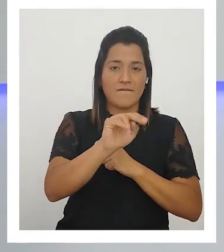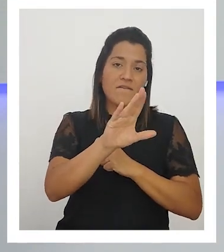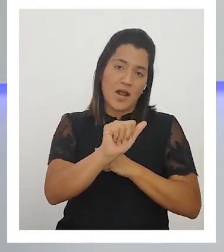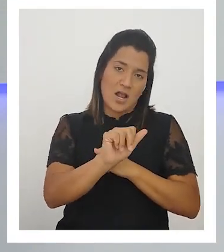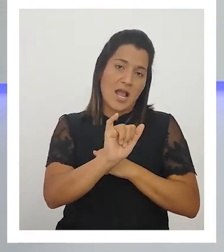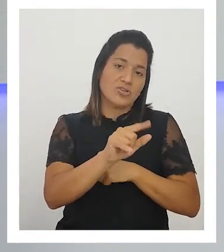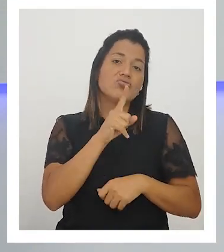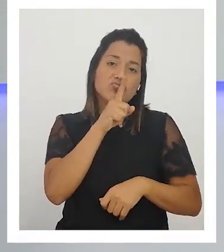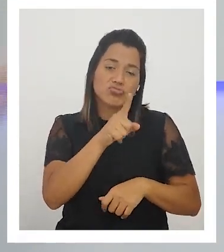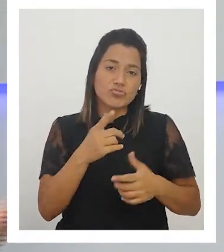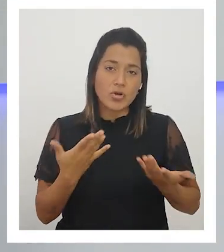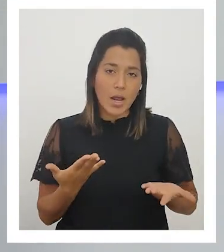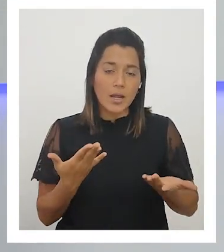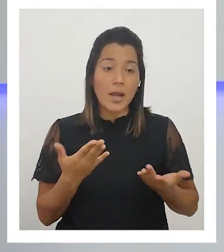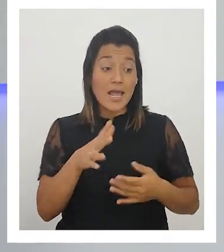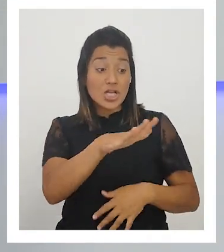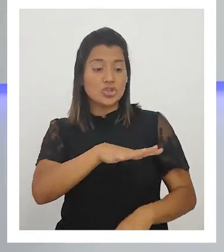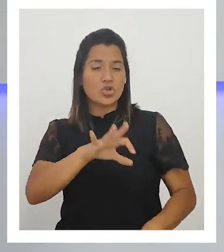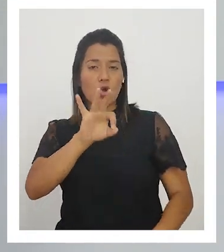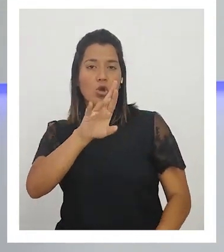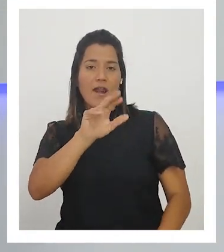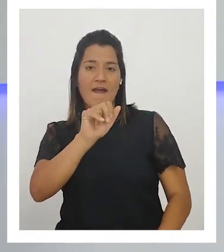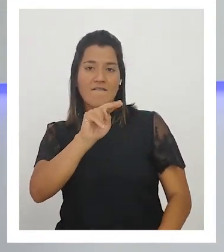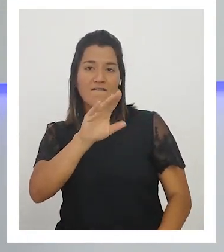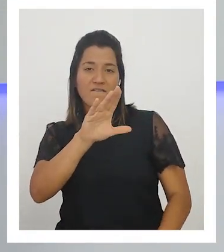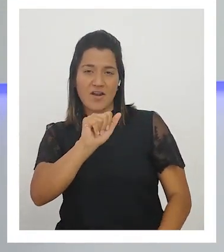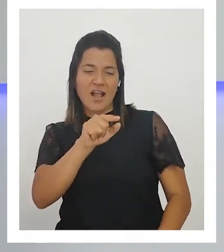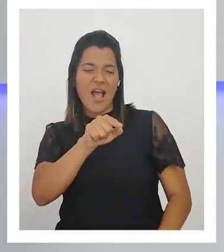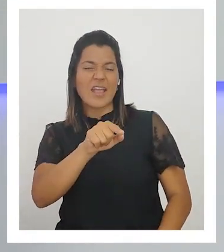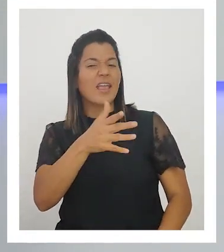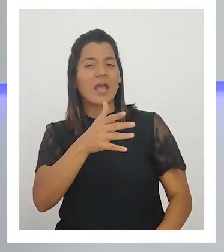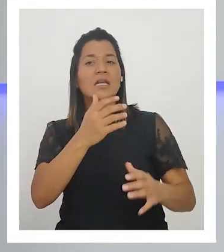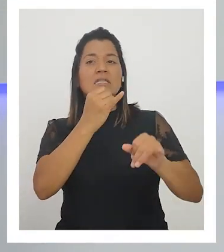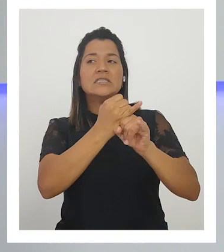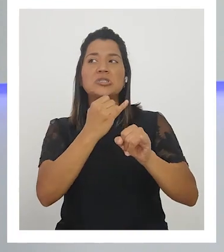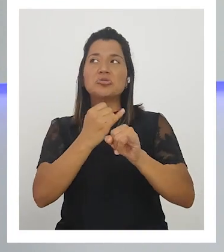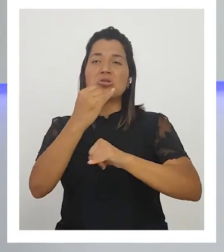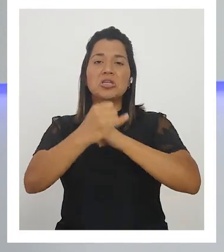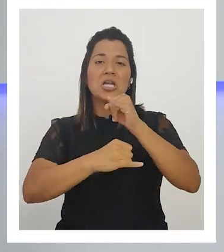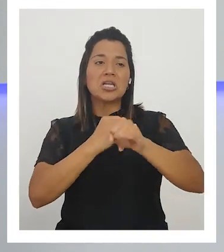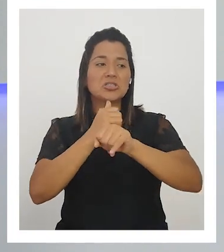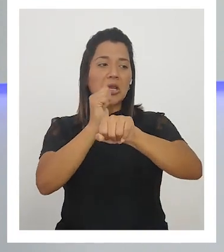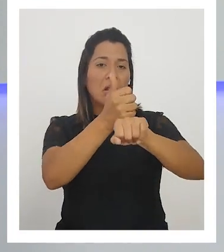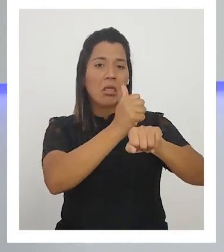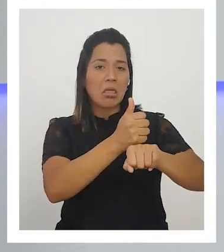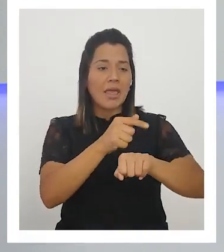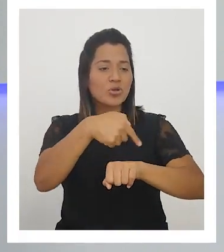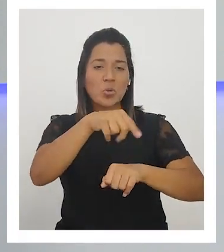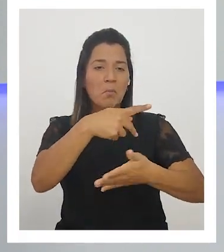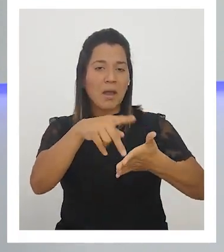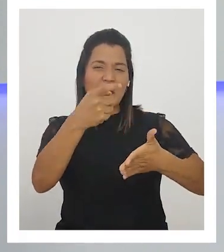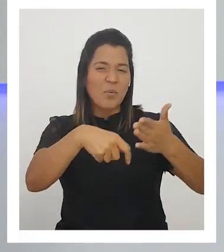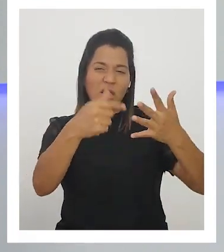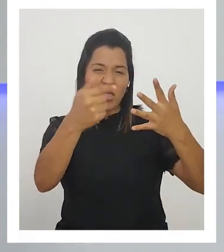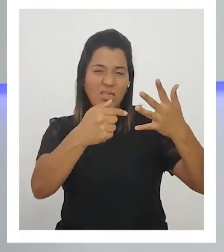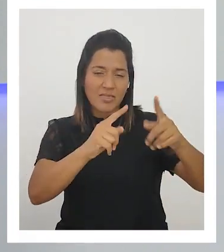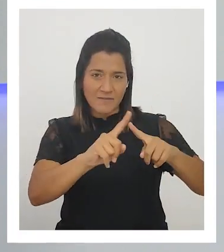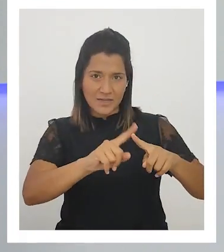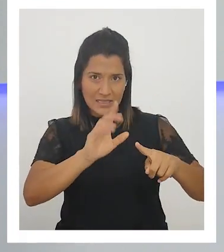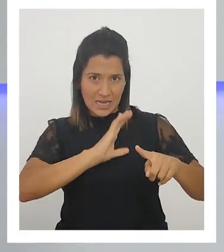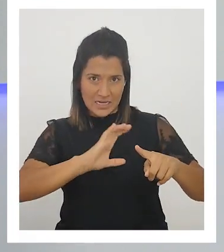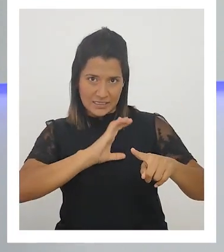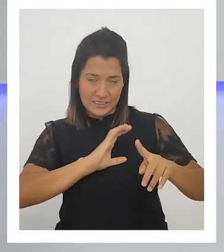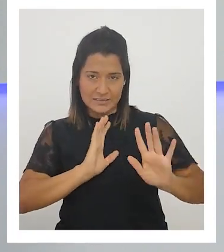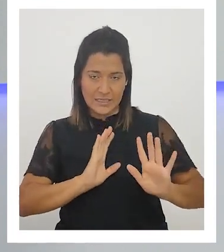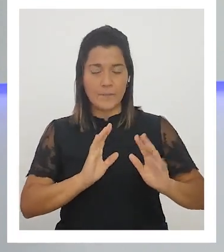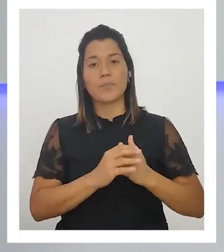zonas francas dependen de otra serie de variables, del mercado internacional, etc. Y bueno, valga la pena